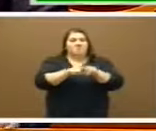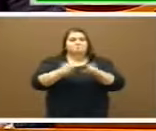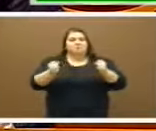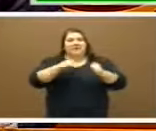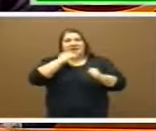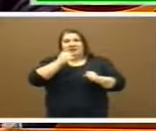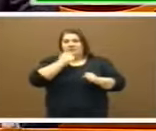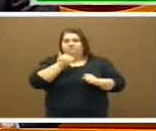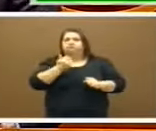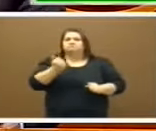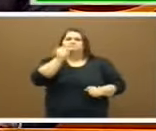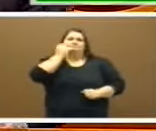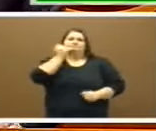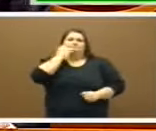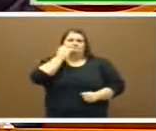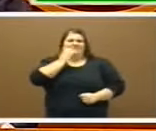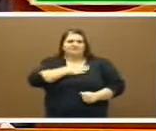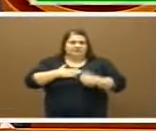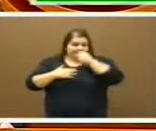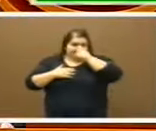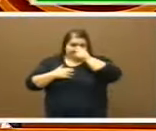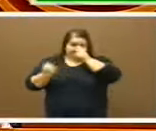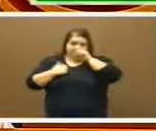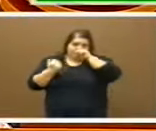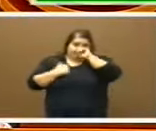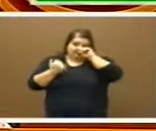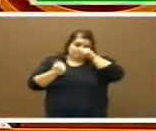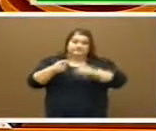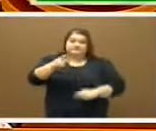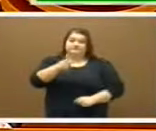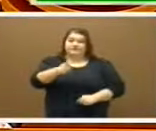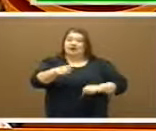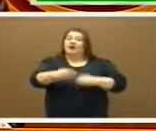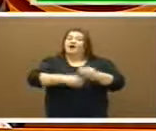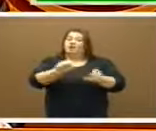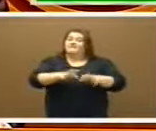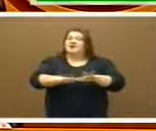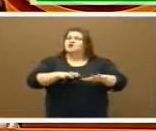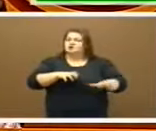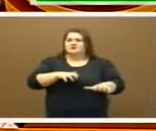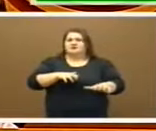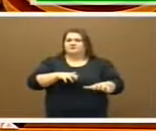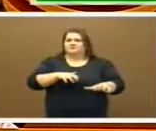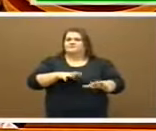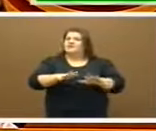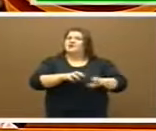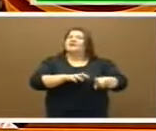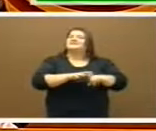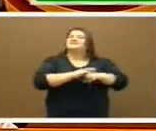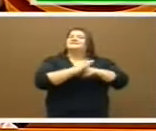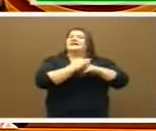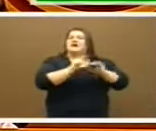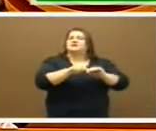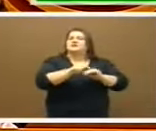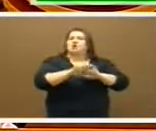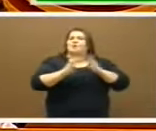poder, abusan del mismo. Y eso es exactamente lo que hizo la mayoría circunstancial que tiene el PSOE en la